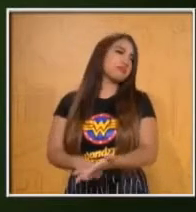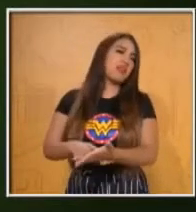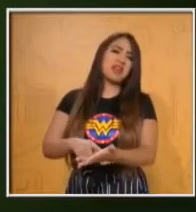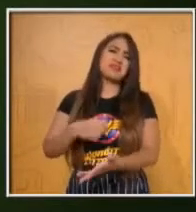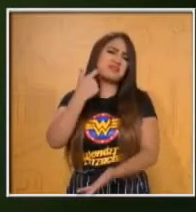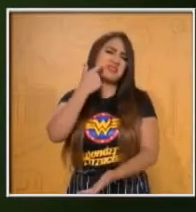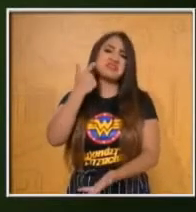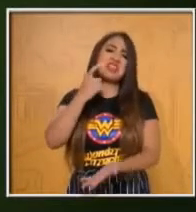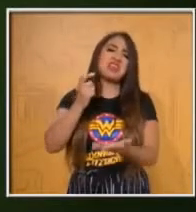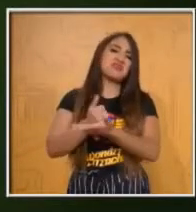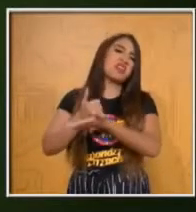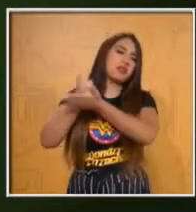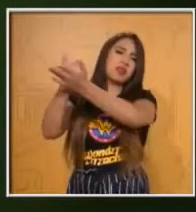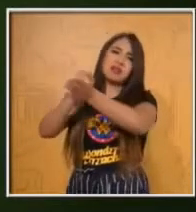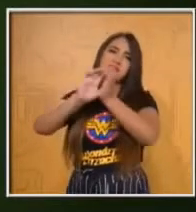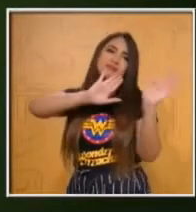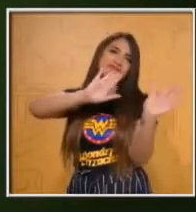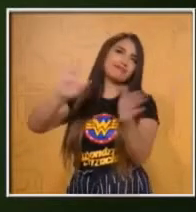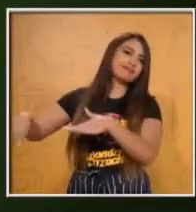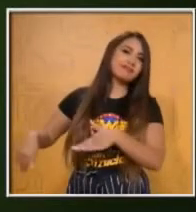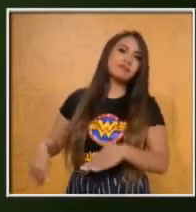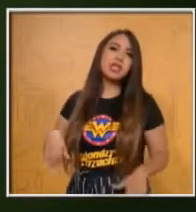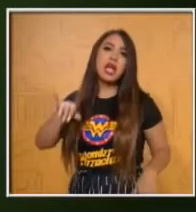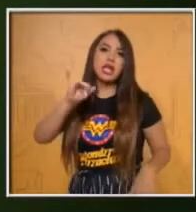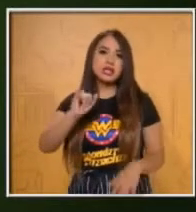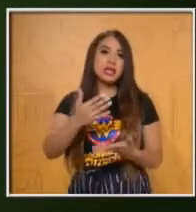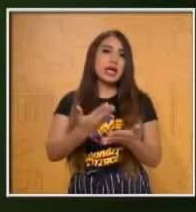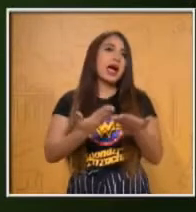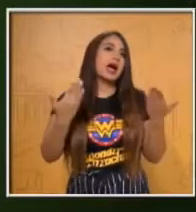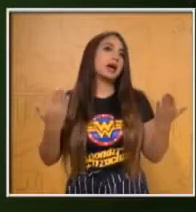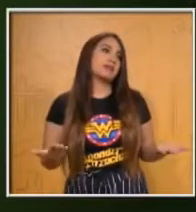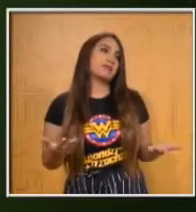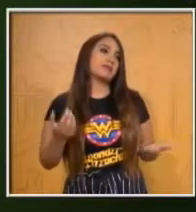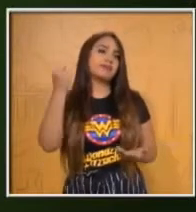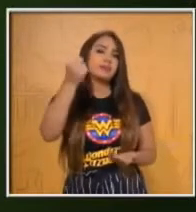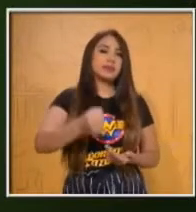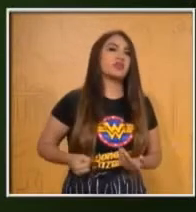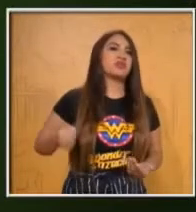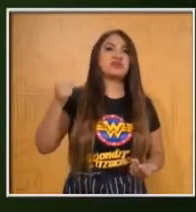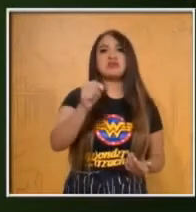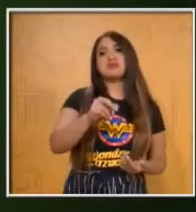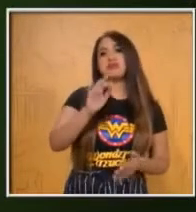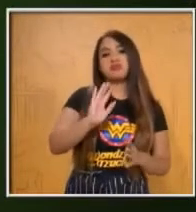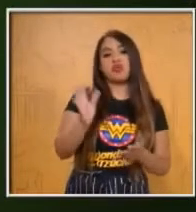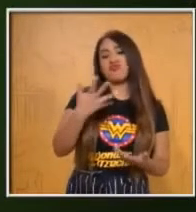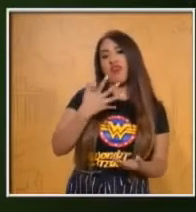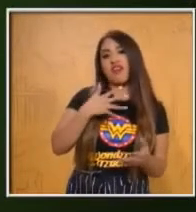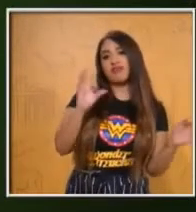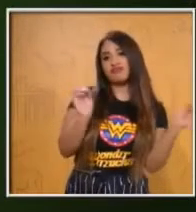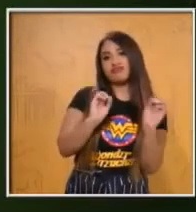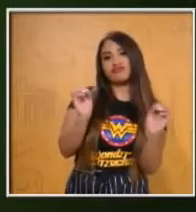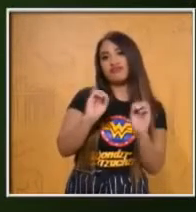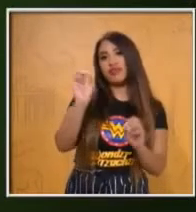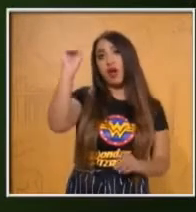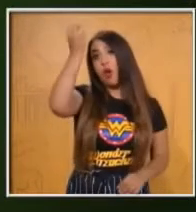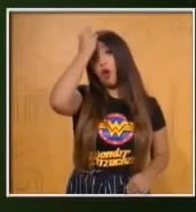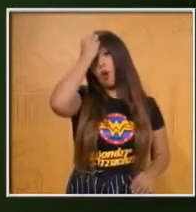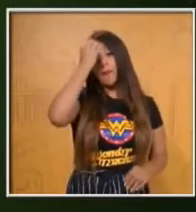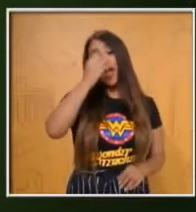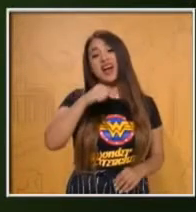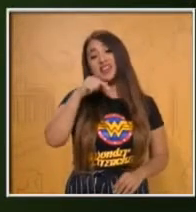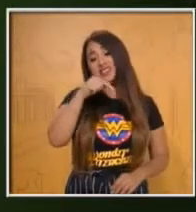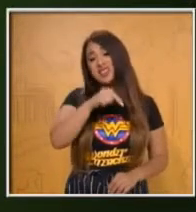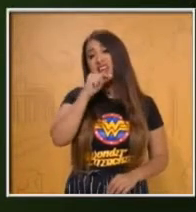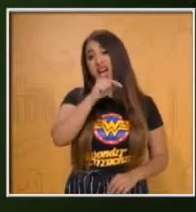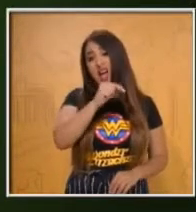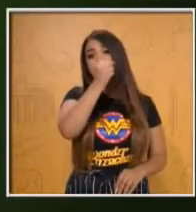a ayudarle, así que el pastorcito se quedó sin ovejas y él aprendió a no volver